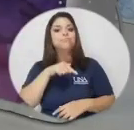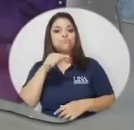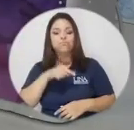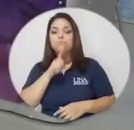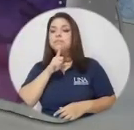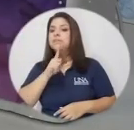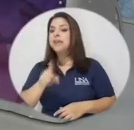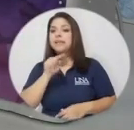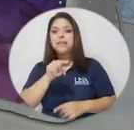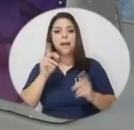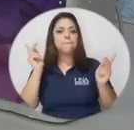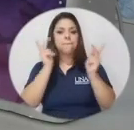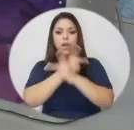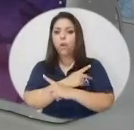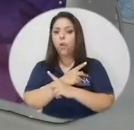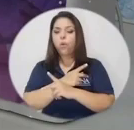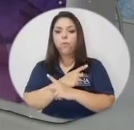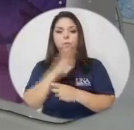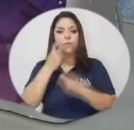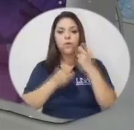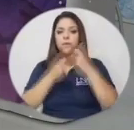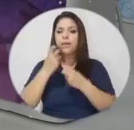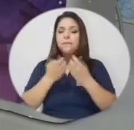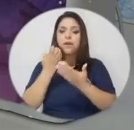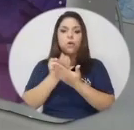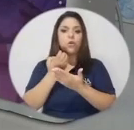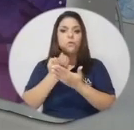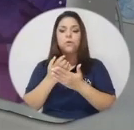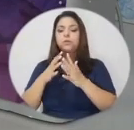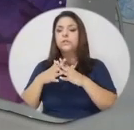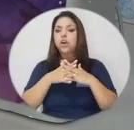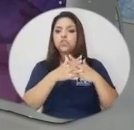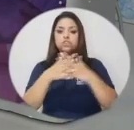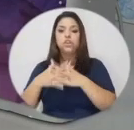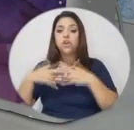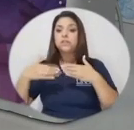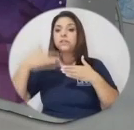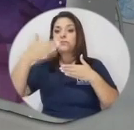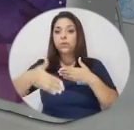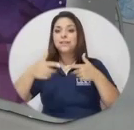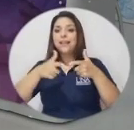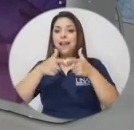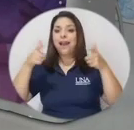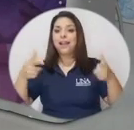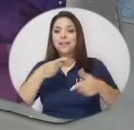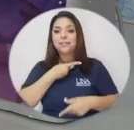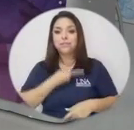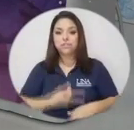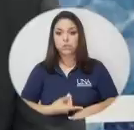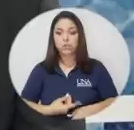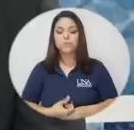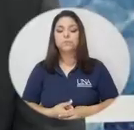ente desencadenador de la peor crisis económica de los Estados Unidos desde la Gran Depresión.